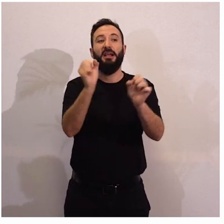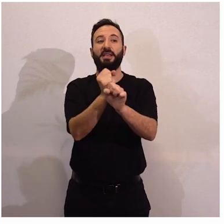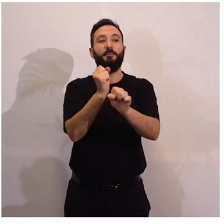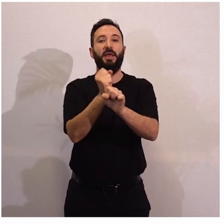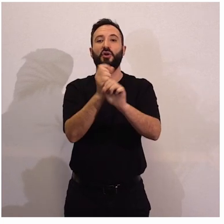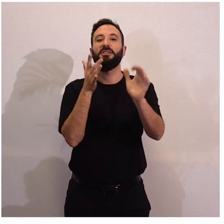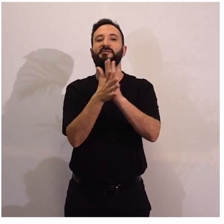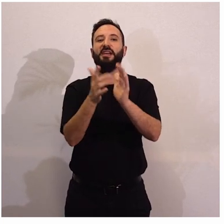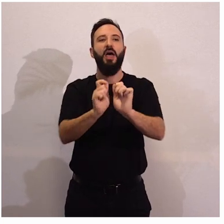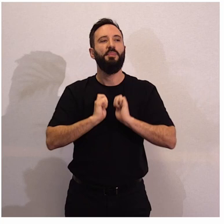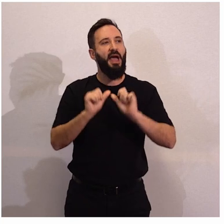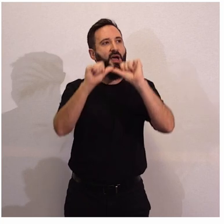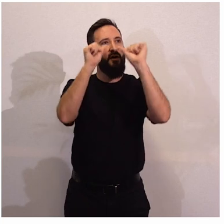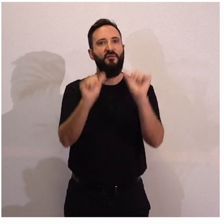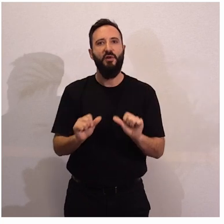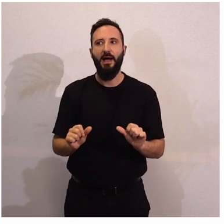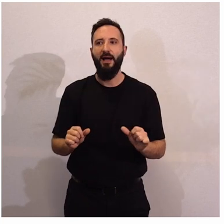es una forma